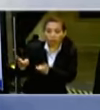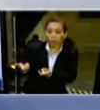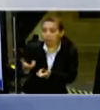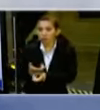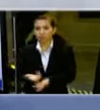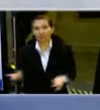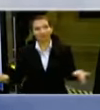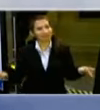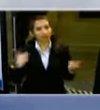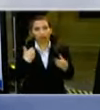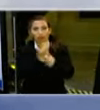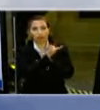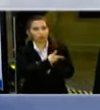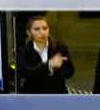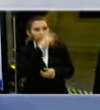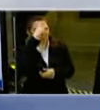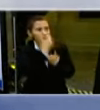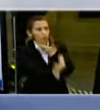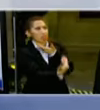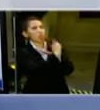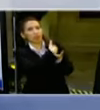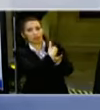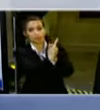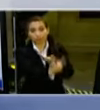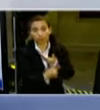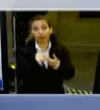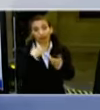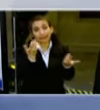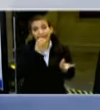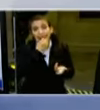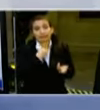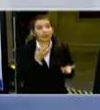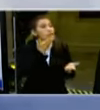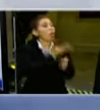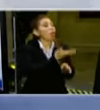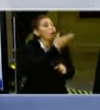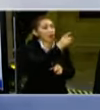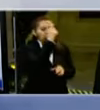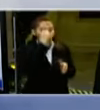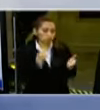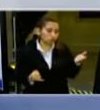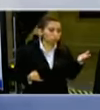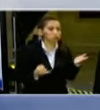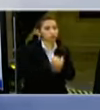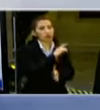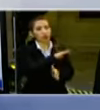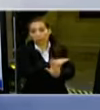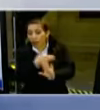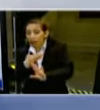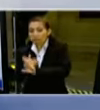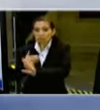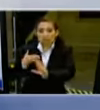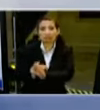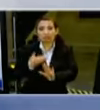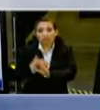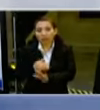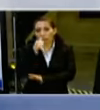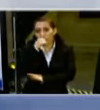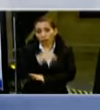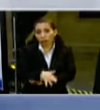y es algo que no nos gusta a los mexicanos. Sin embargo, lo hizo porque había decidido entrarle con todo a la lucha contra la